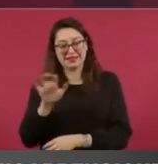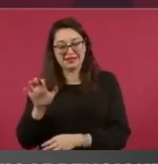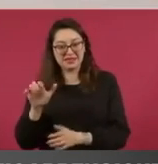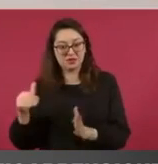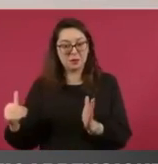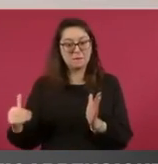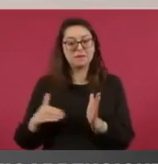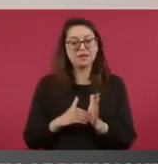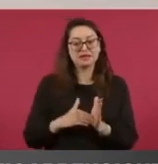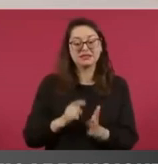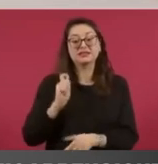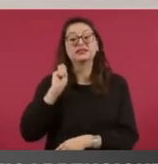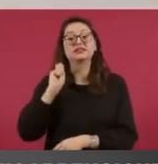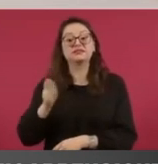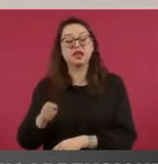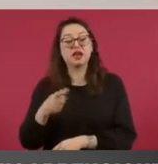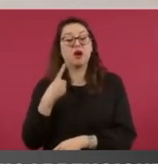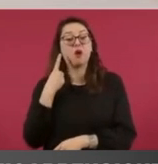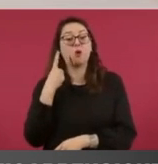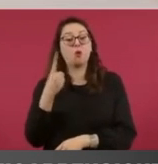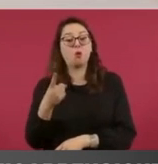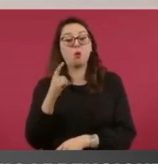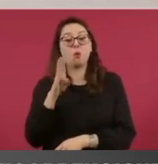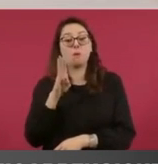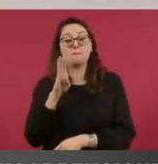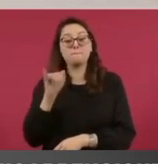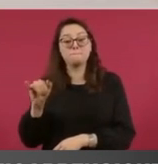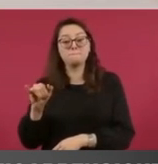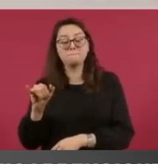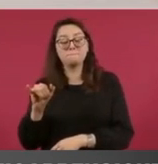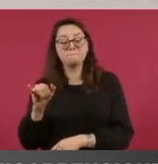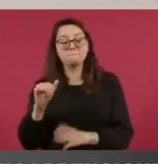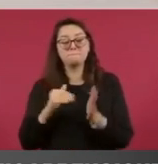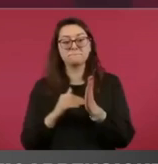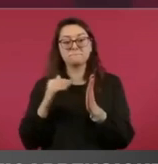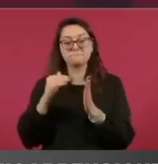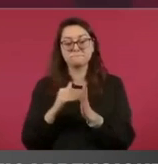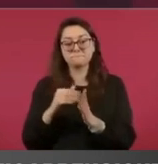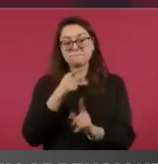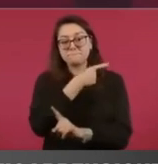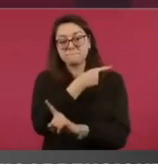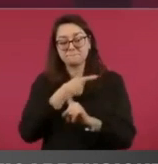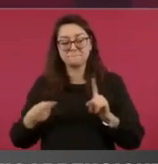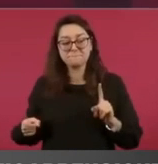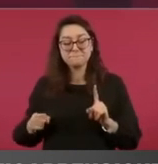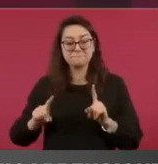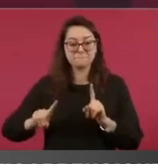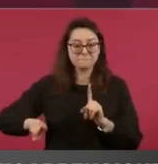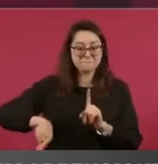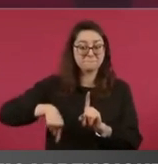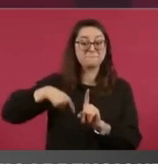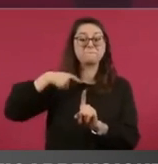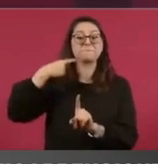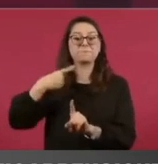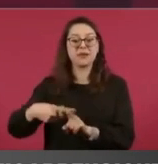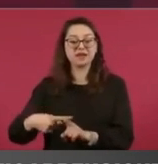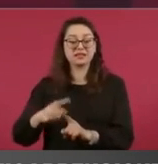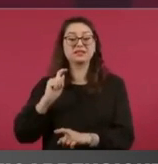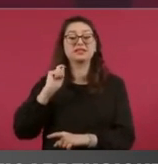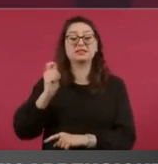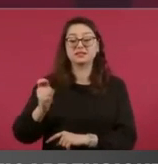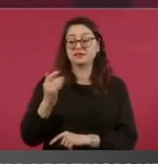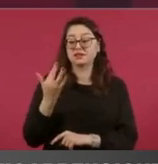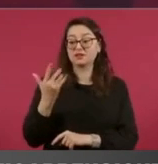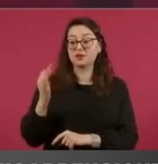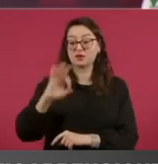1,5 billones. En términos nominales, casi 50% de incremento.